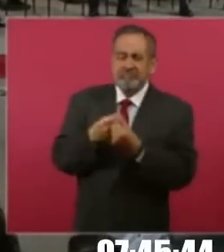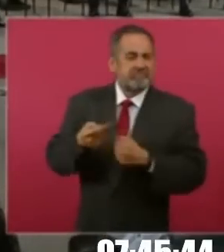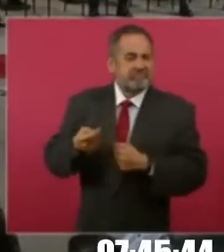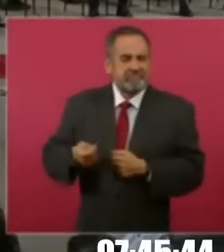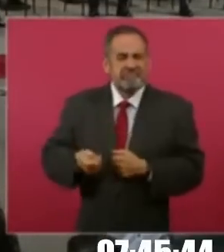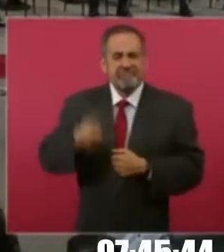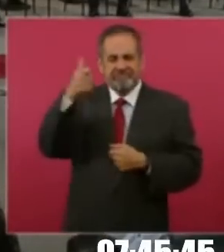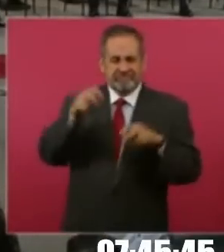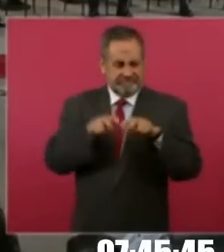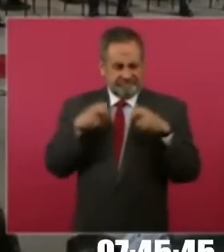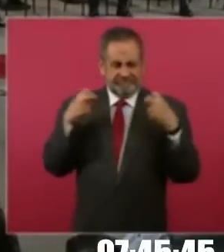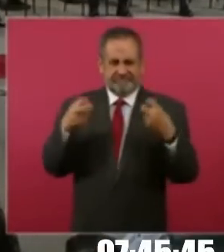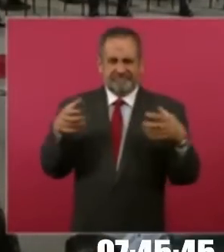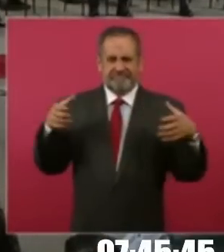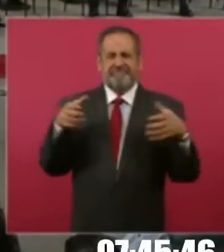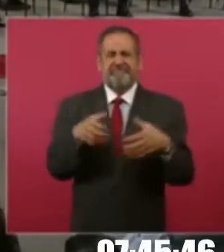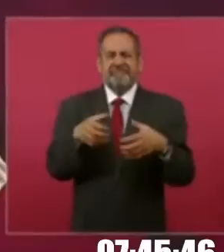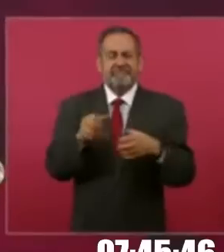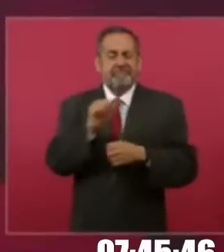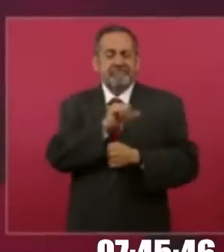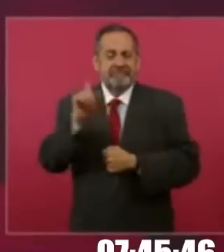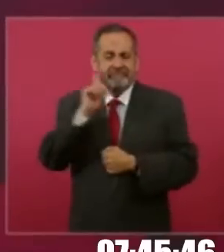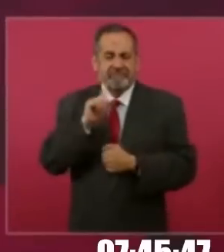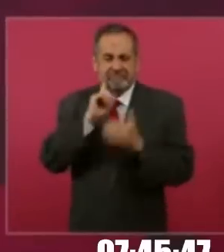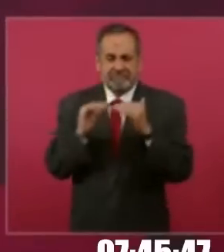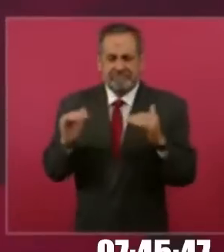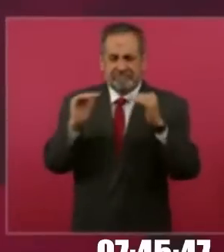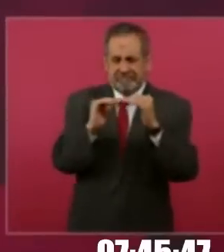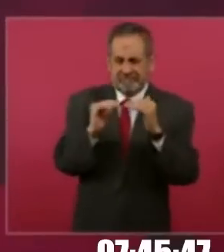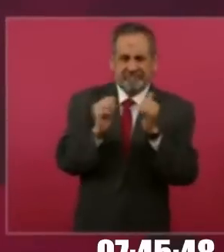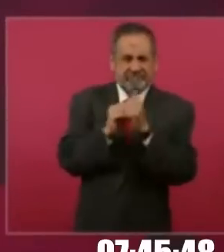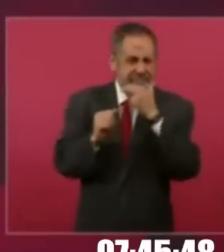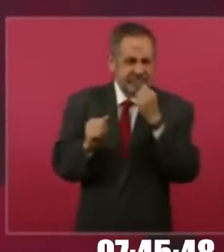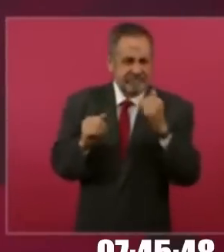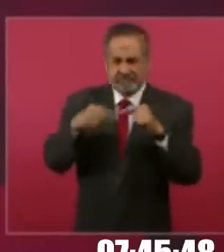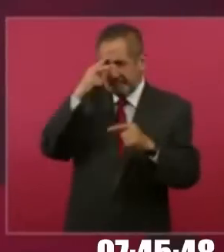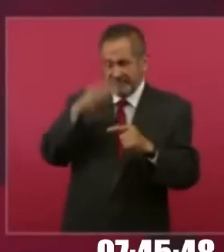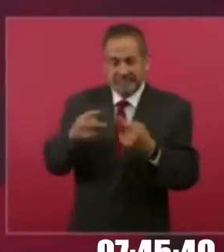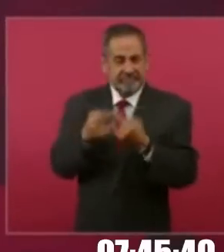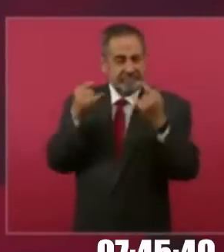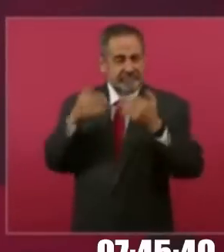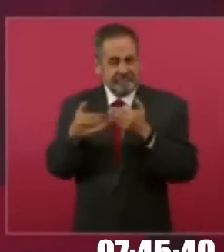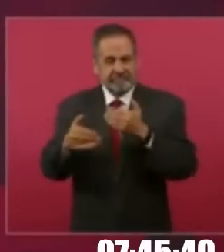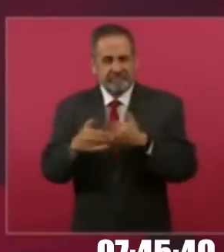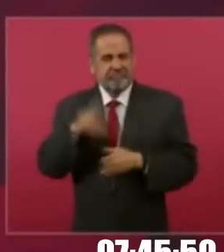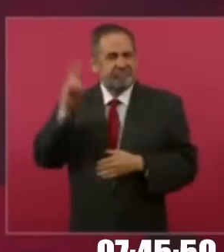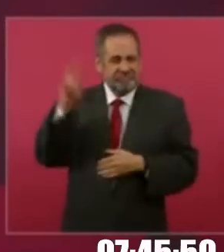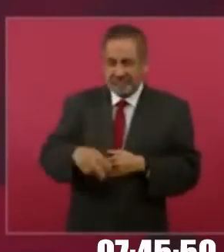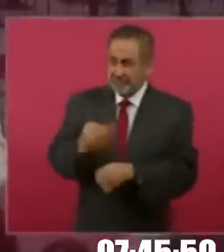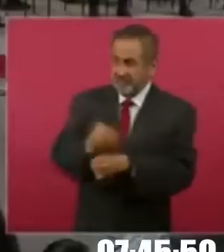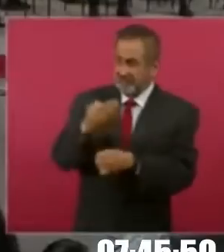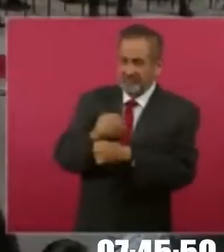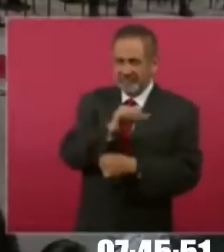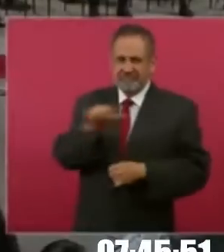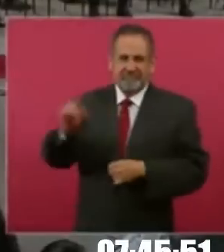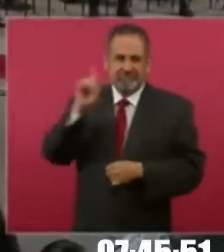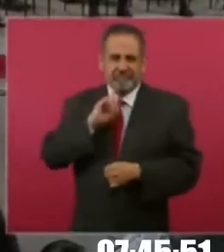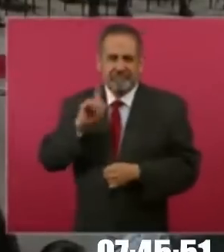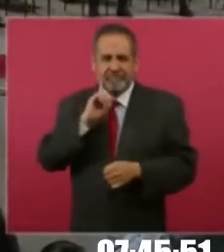primer gabinete paritario en la historia de México y de mantenerlo así No cabe duda que es tiempo de mujeres Muchas